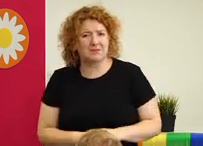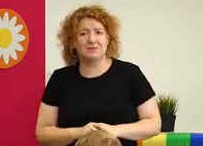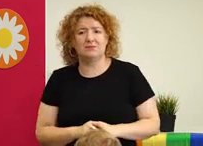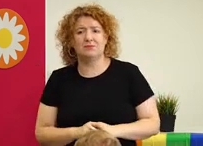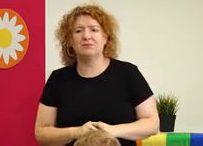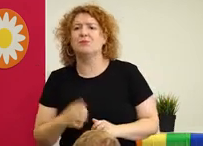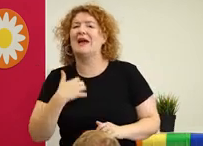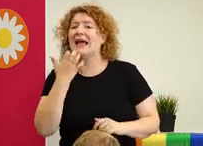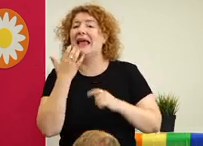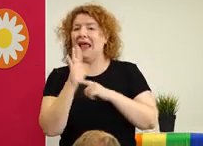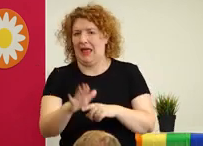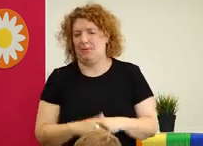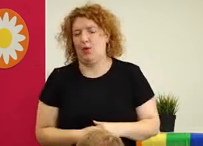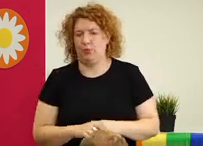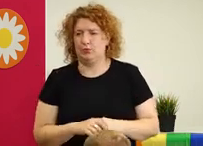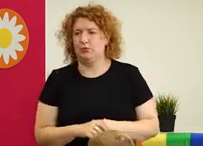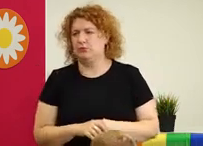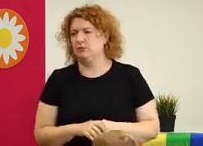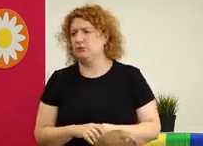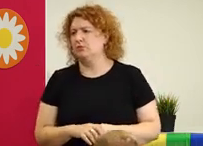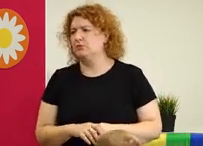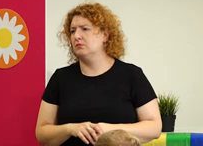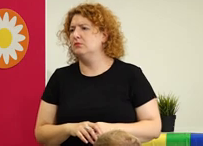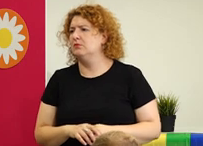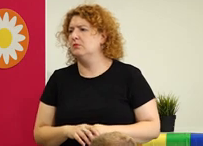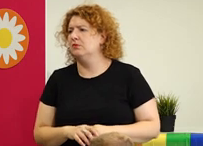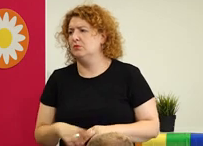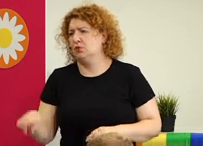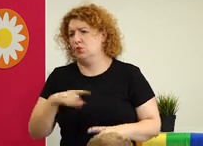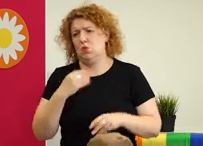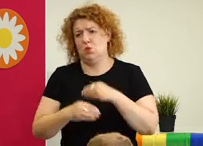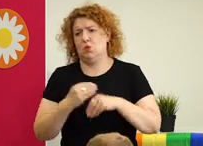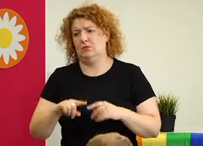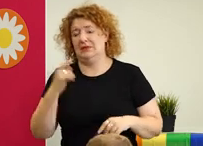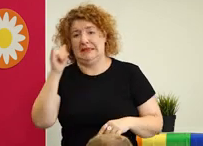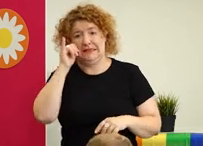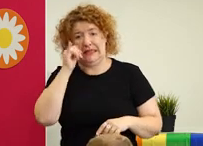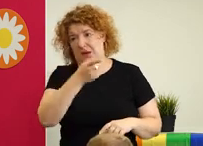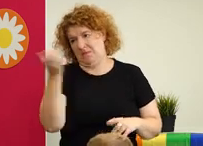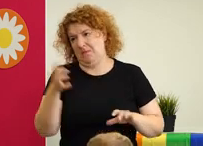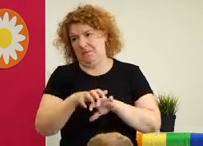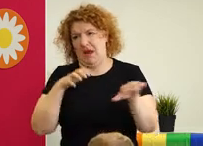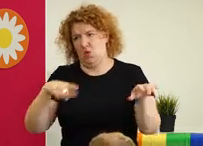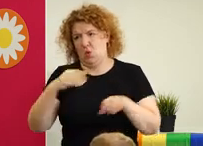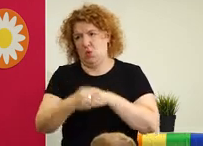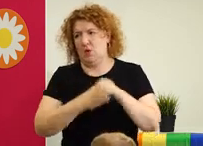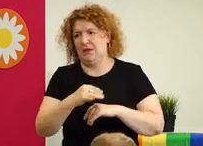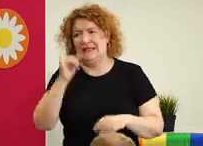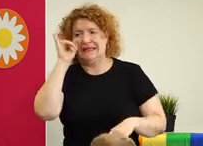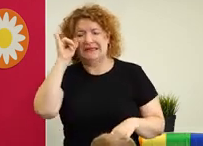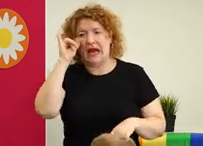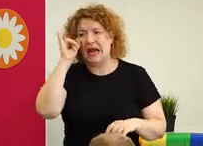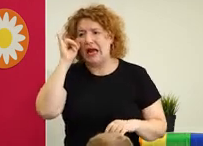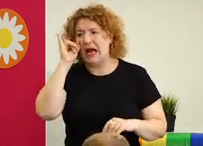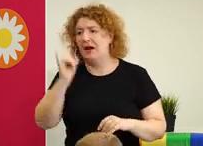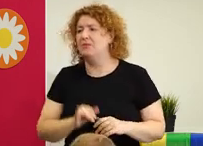No sé, voy a poner como un ejemplo muy como, no, todos lo usamos, ¿no? Instagram, si no la mayoría, ¿no? Instagram es una herramienta